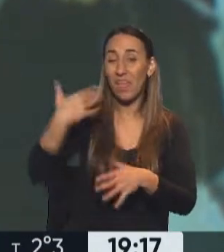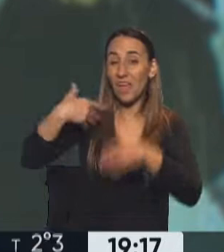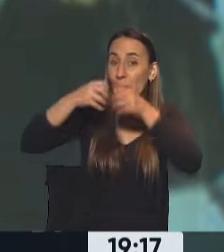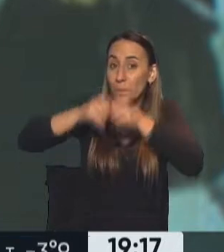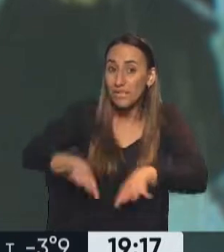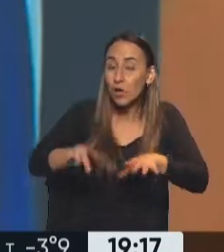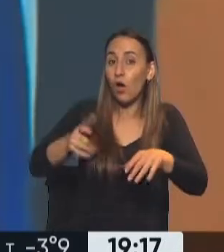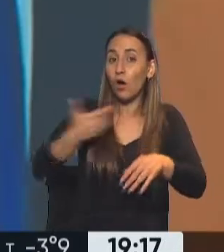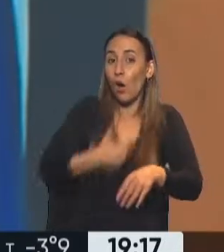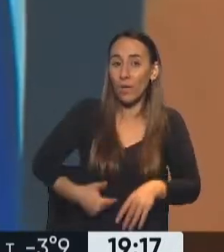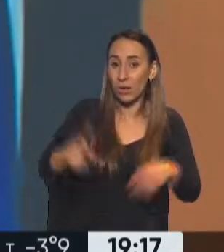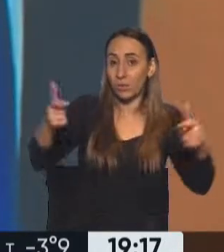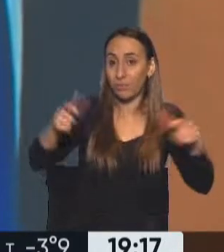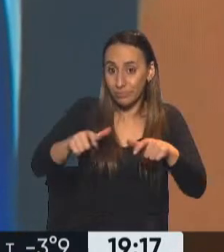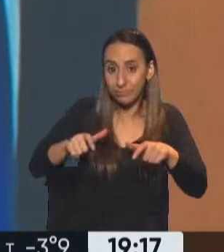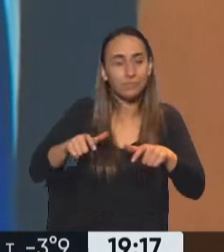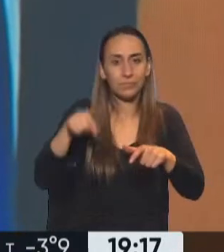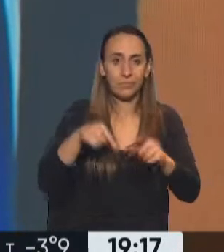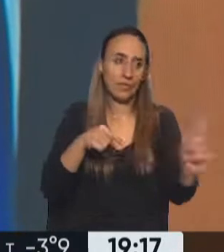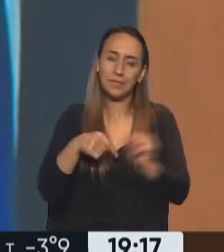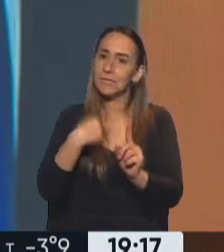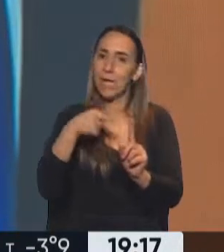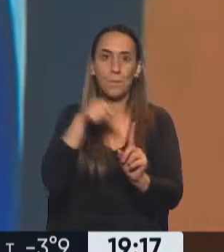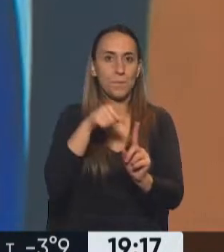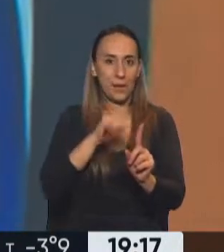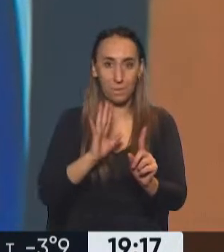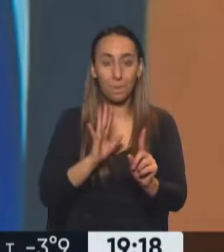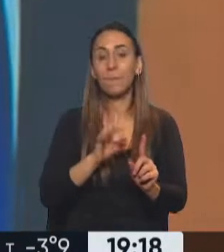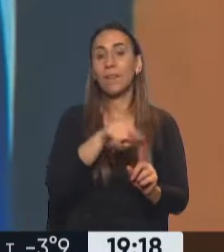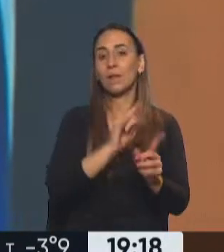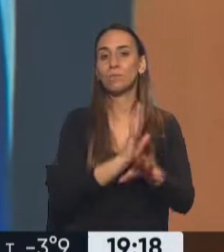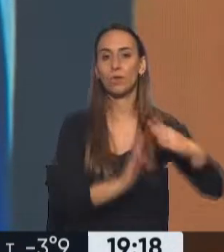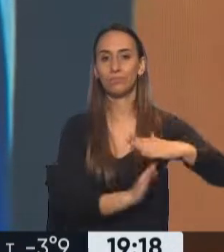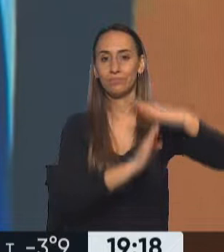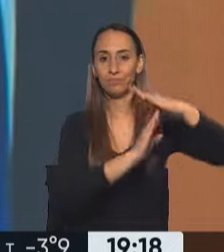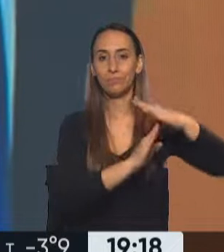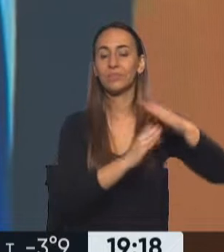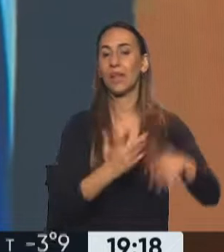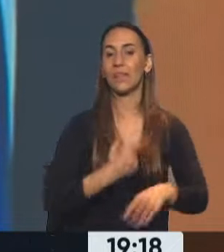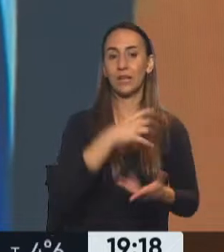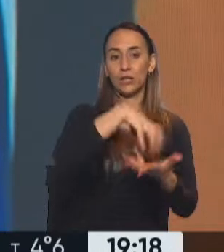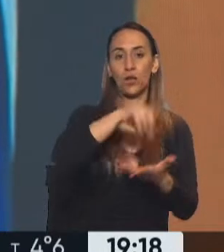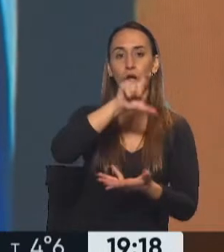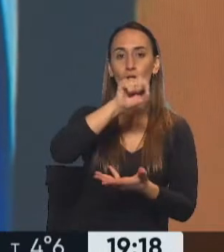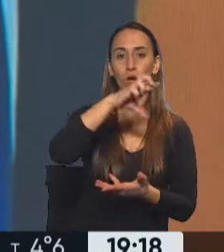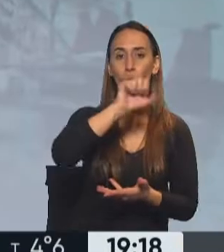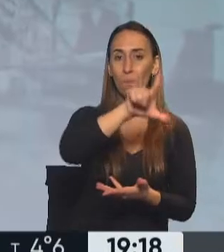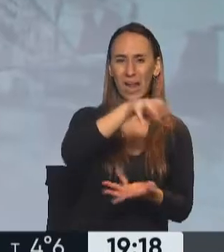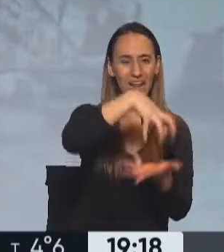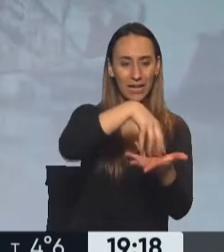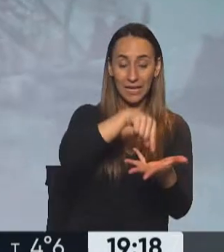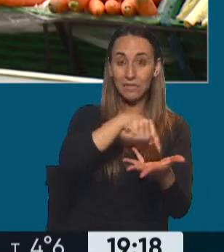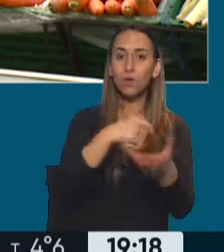con el gobierno. Que es con quien primero habla, sí, ¿no? Los secretarios de Comercio, sí, sabemos que es el titular de la COPAL. La COPAL es aquella entidad